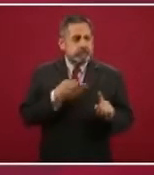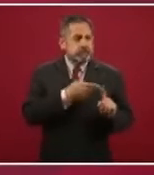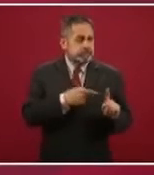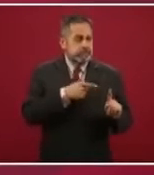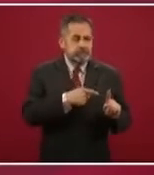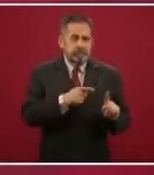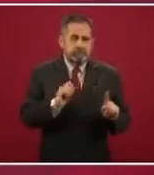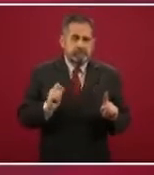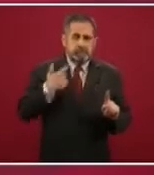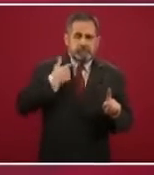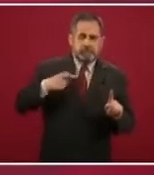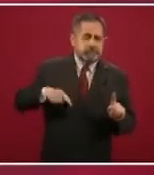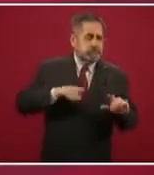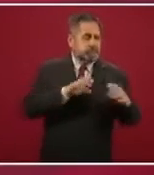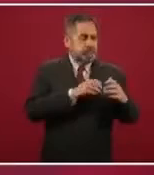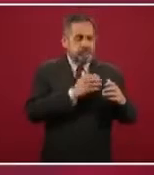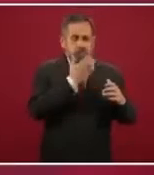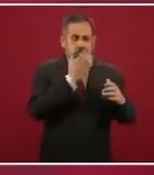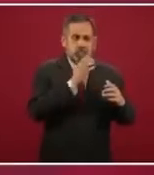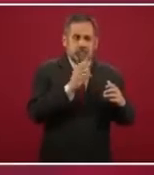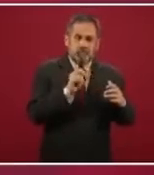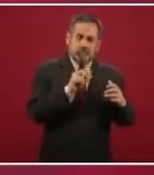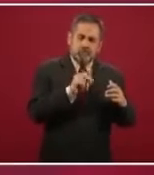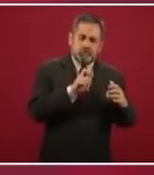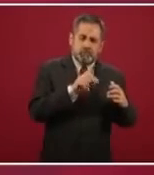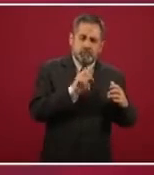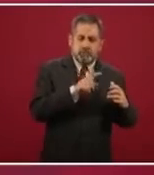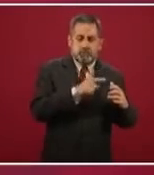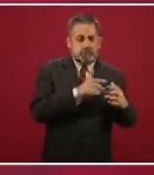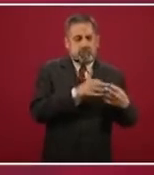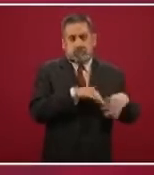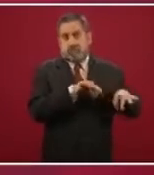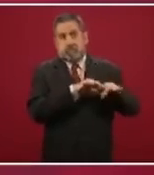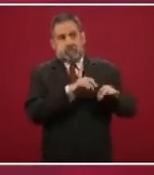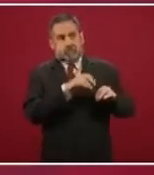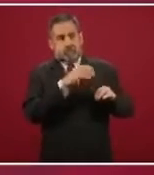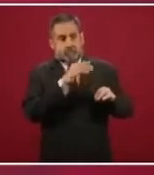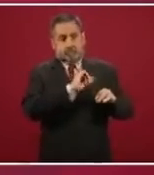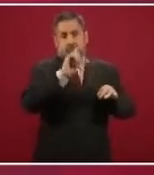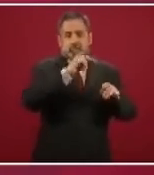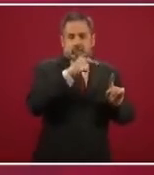conservador más importante